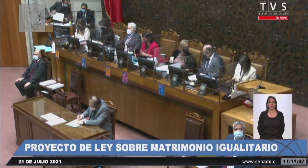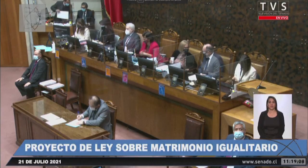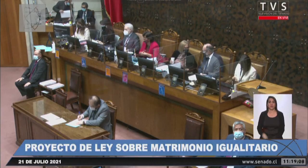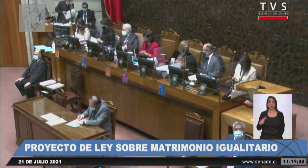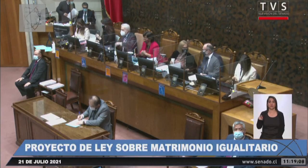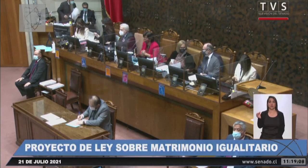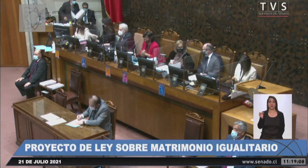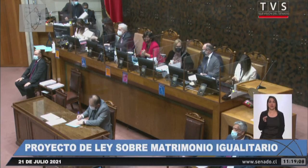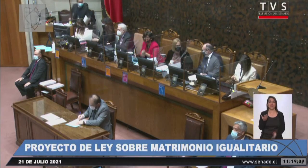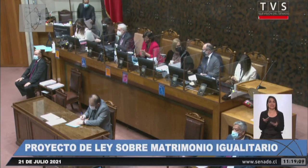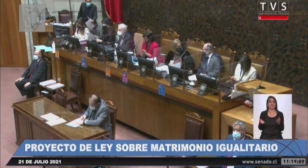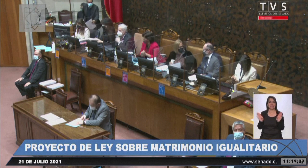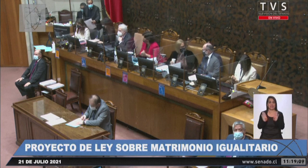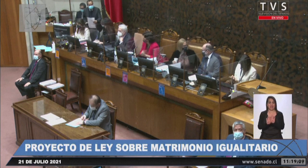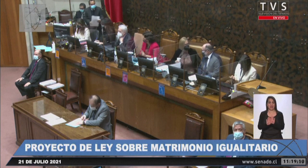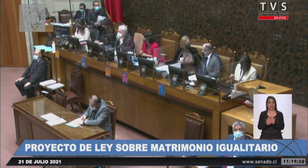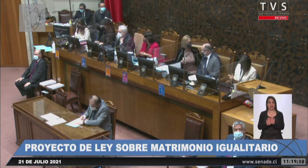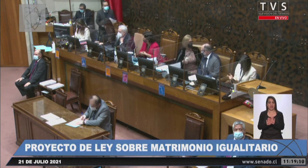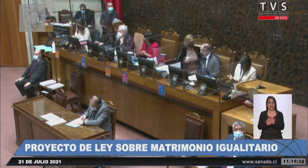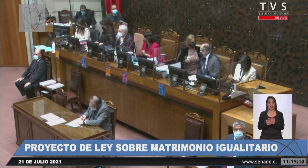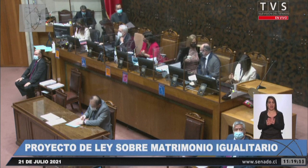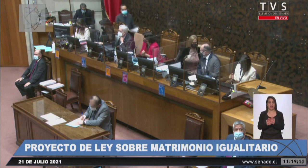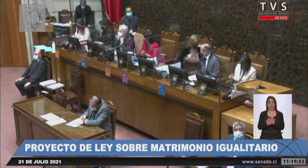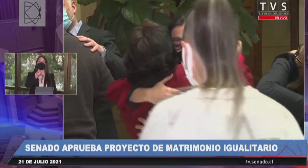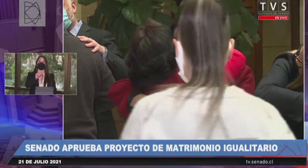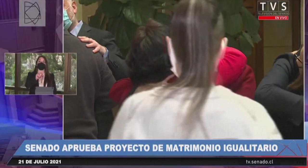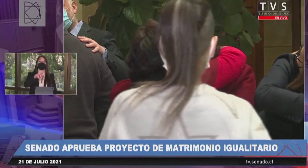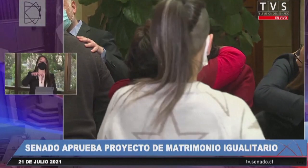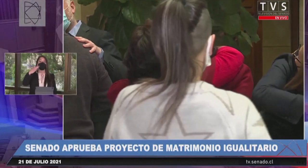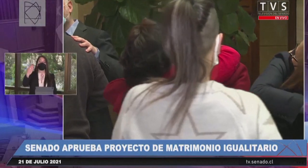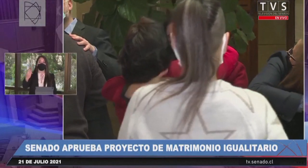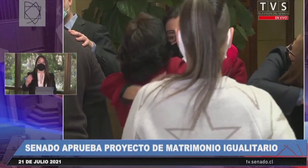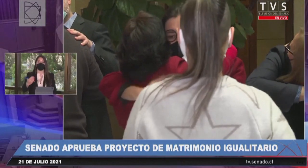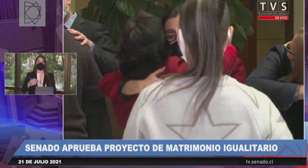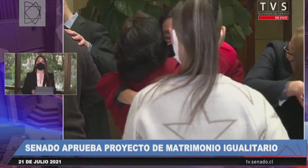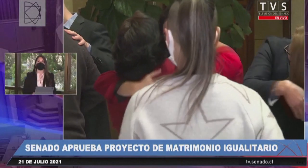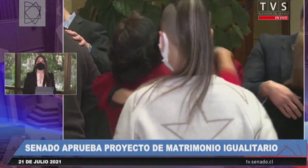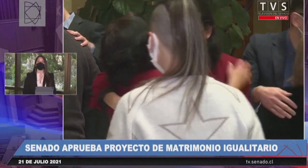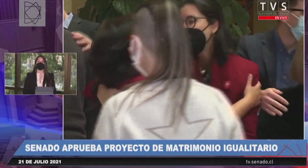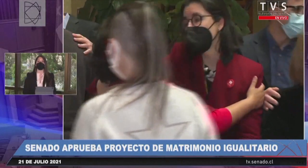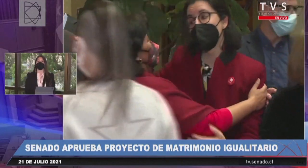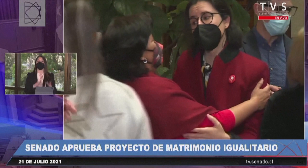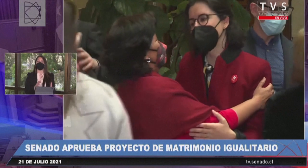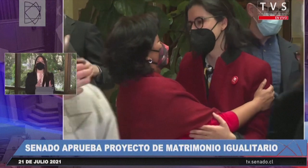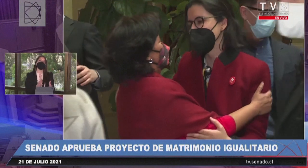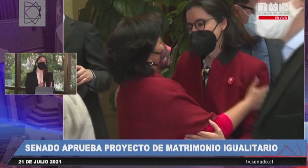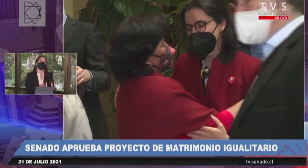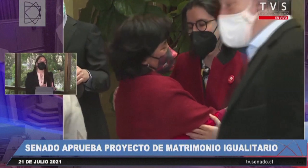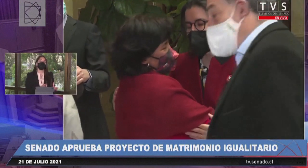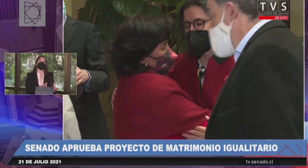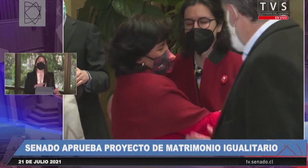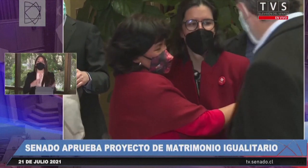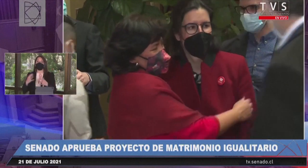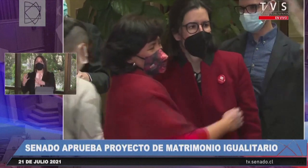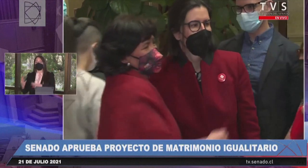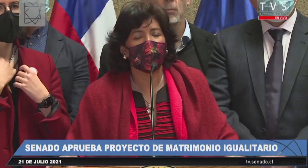a dejar atrás su conservadurismo con una medida que evitará que siga habiendo parejas de primera y de segunda categoría han celebrado sus defensores aquí